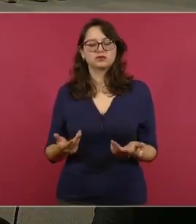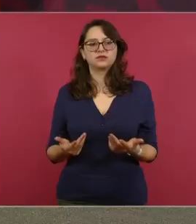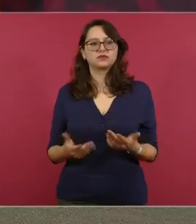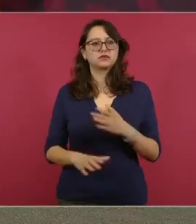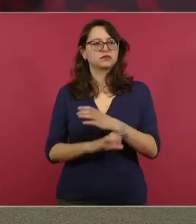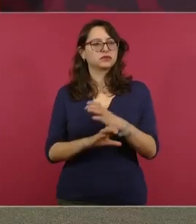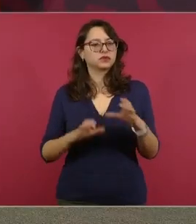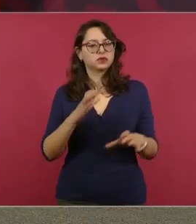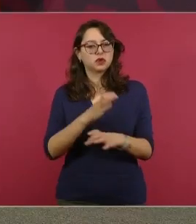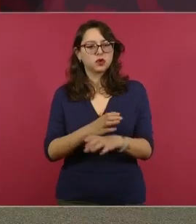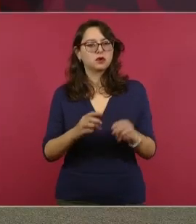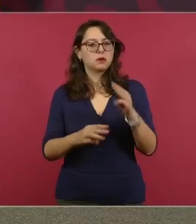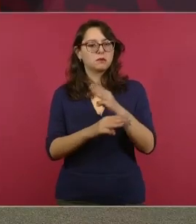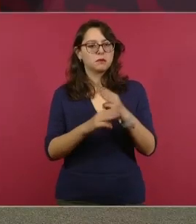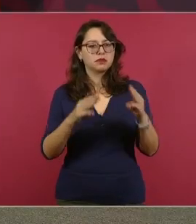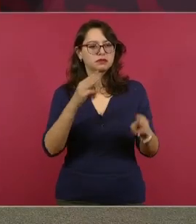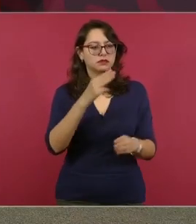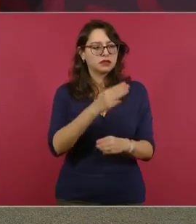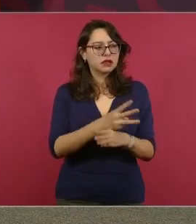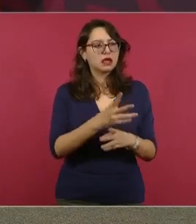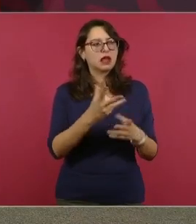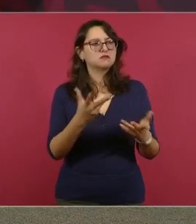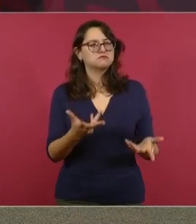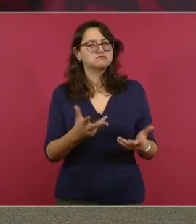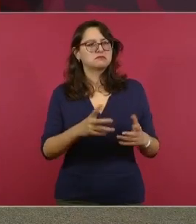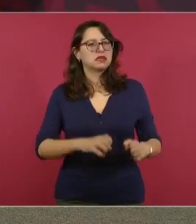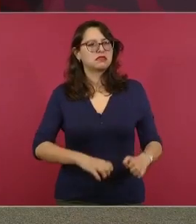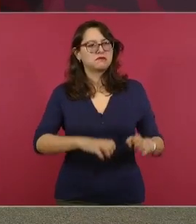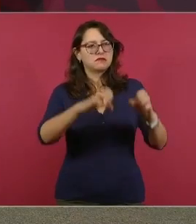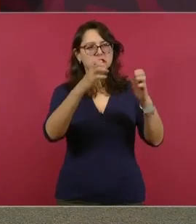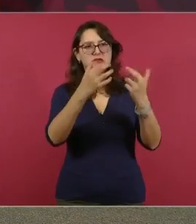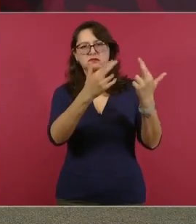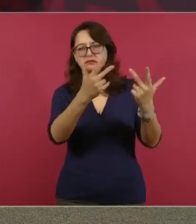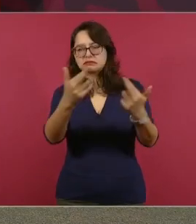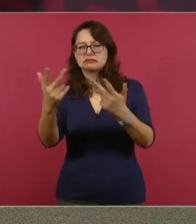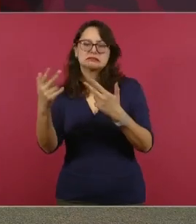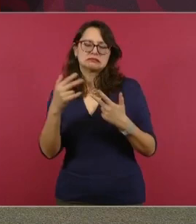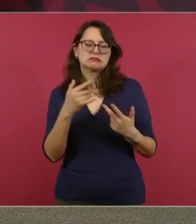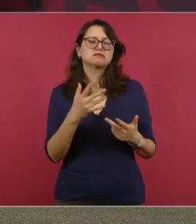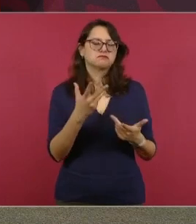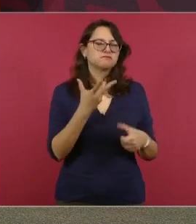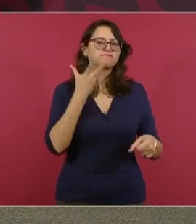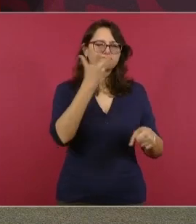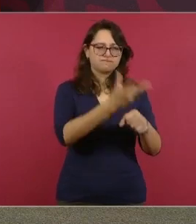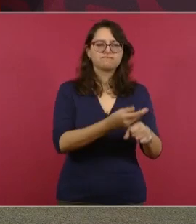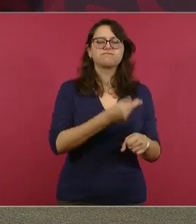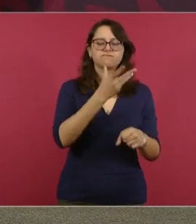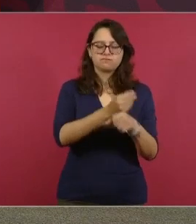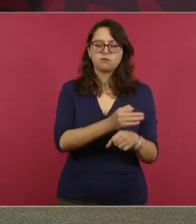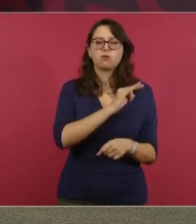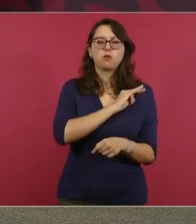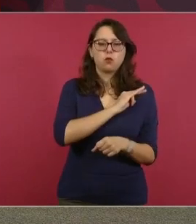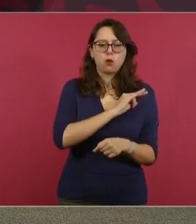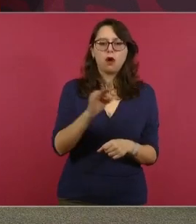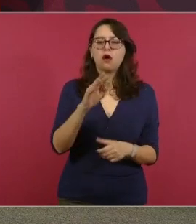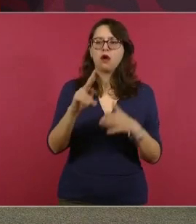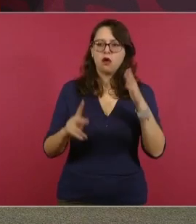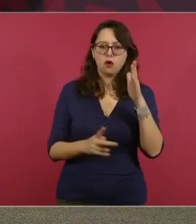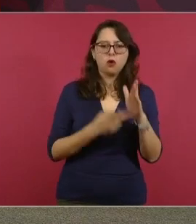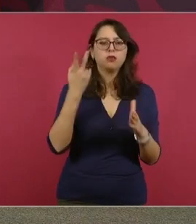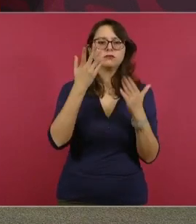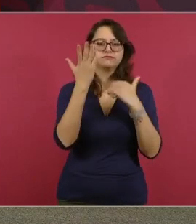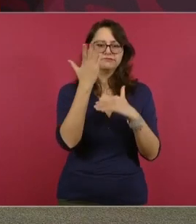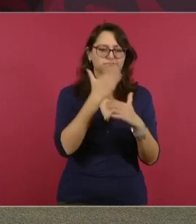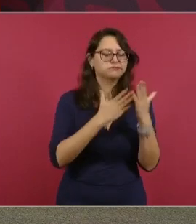material de una u otra forma lo vamos a enfrentar. Quiero decirles